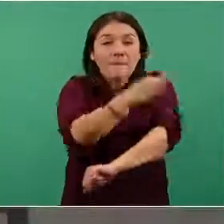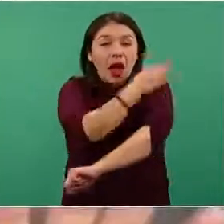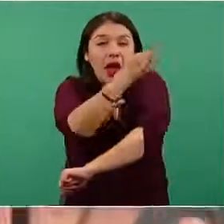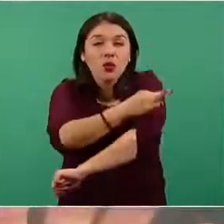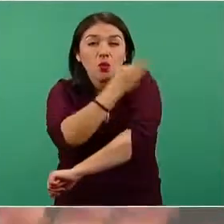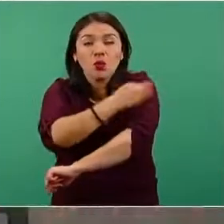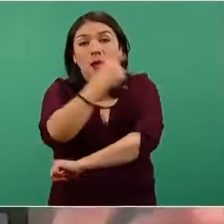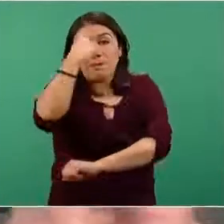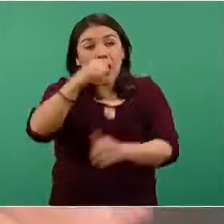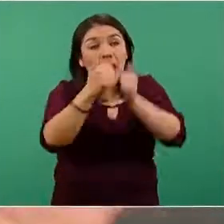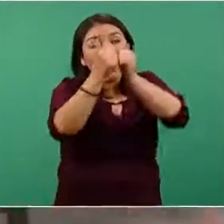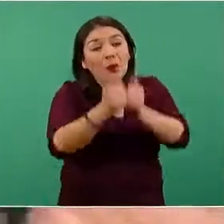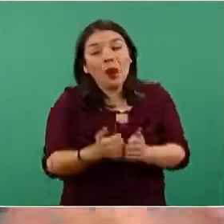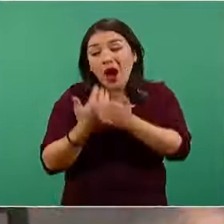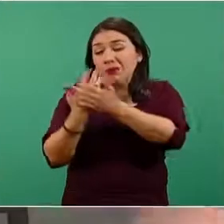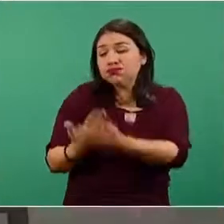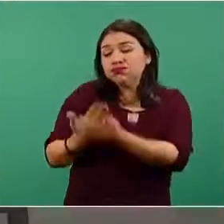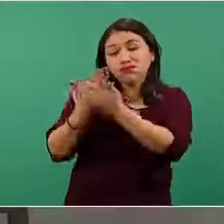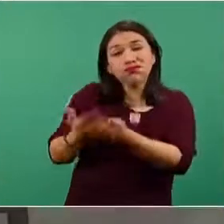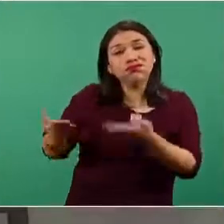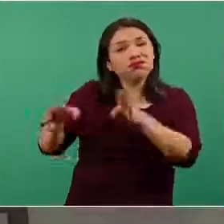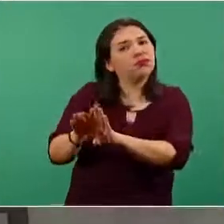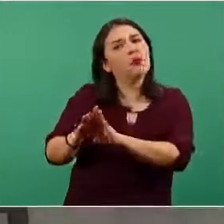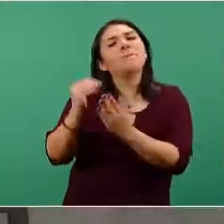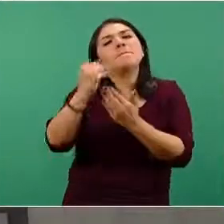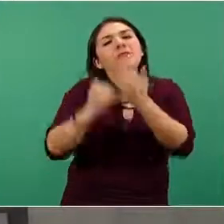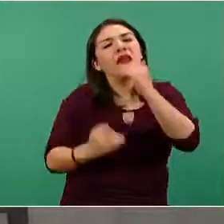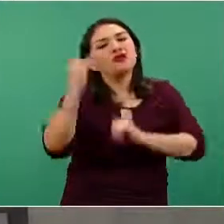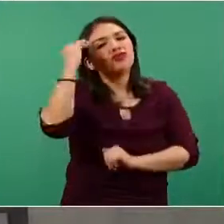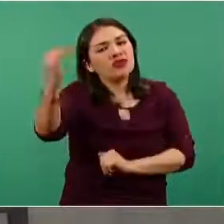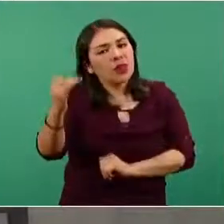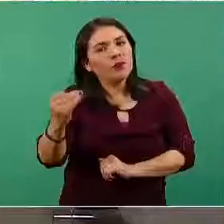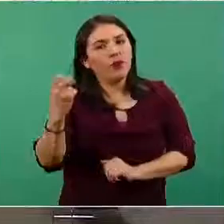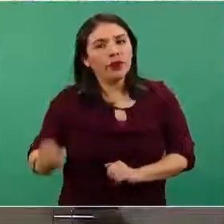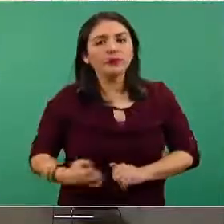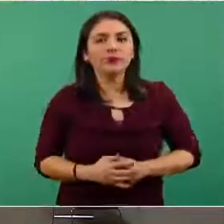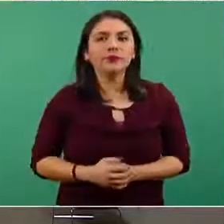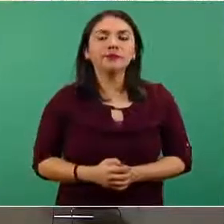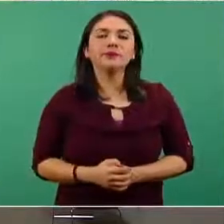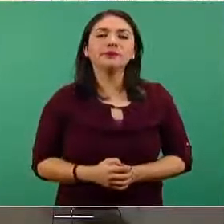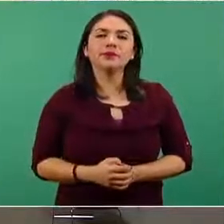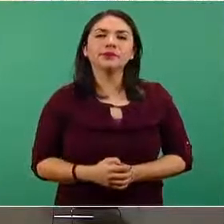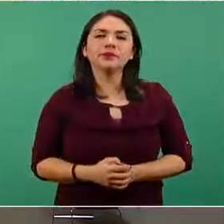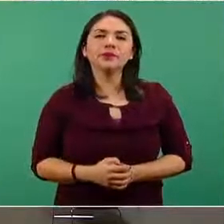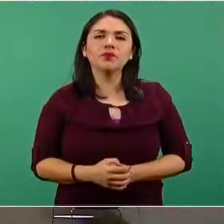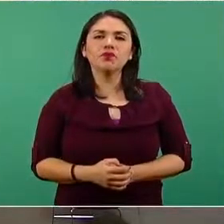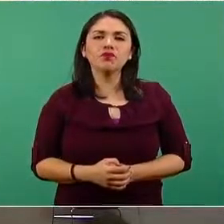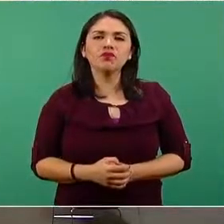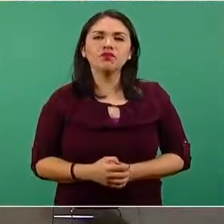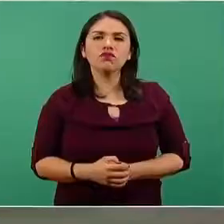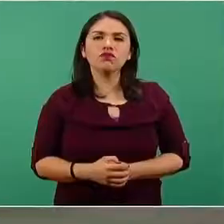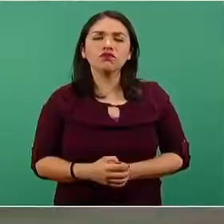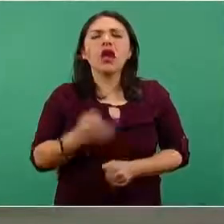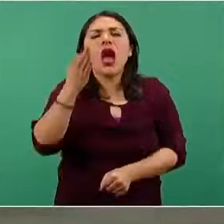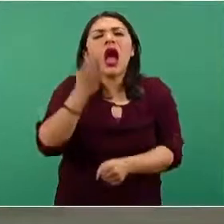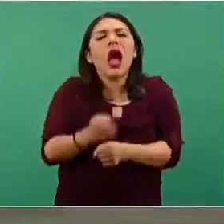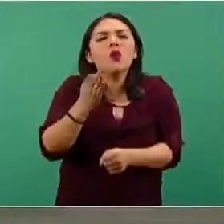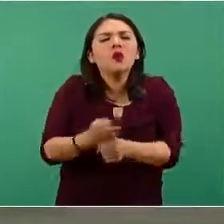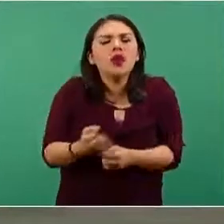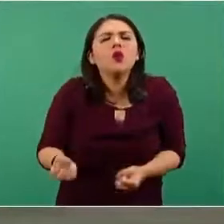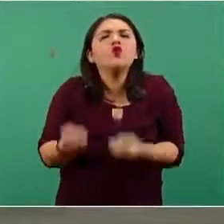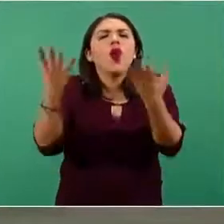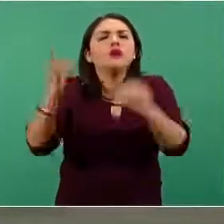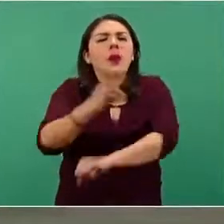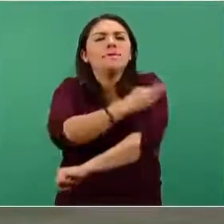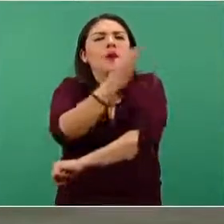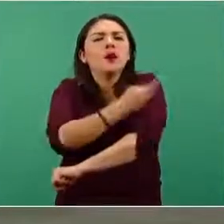pasen el menor tiempo posible en estos sitios de almacenamiento temporal. Sí, entonces, ¿cuántas vacunas serían en este momento las que están